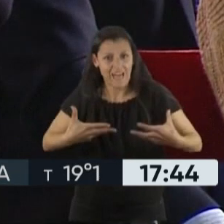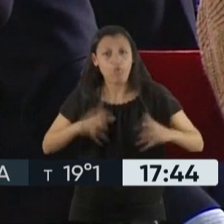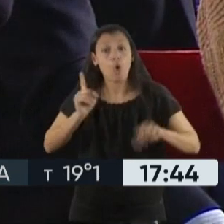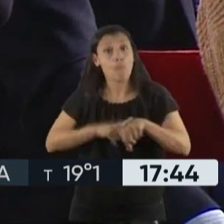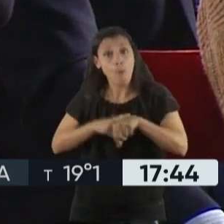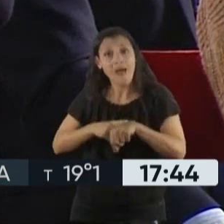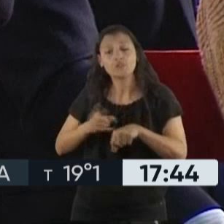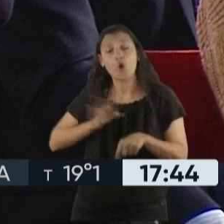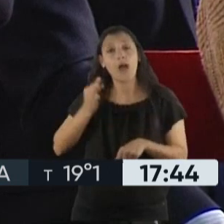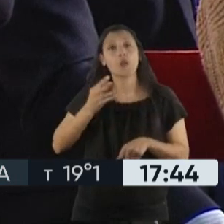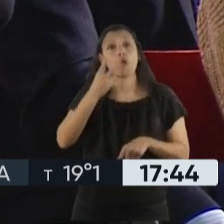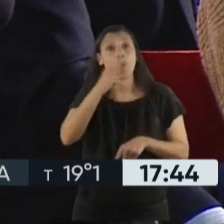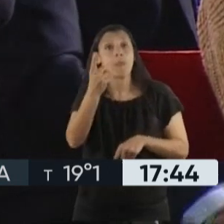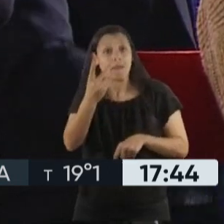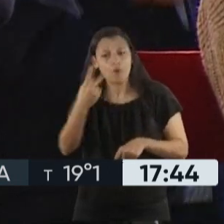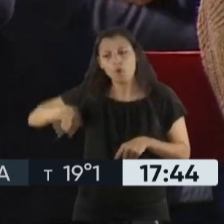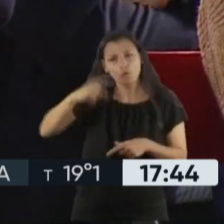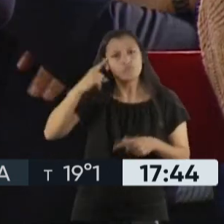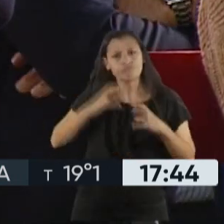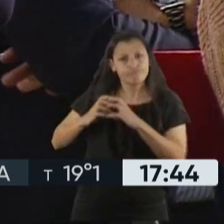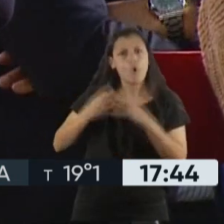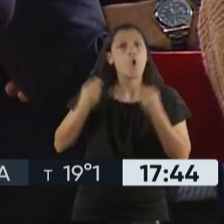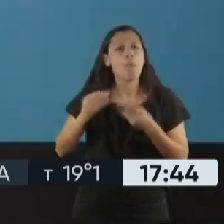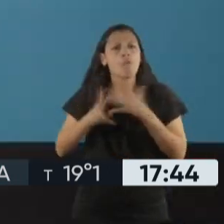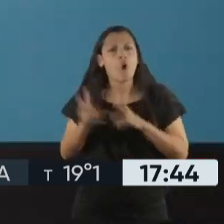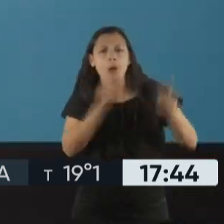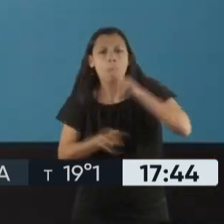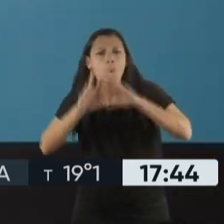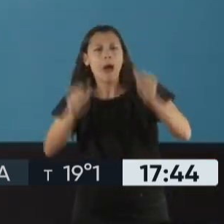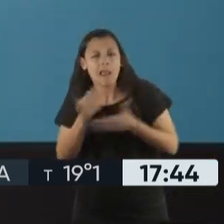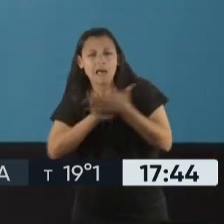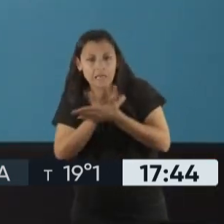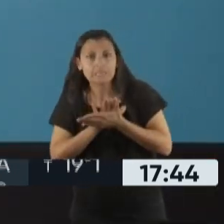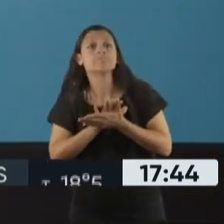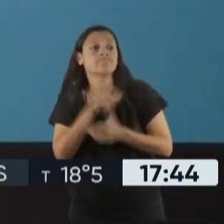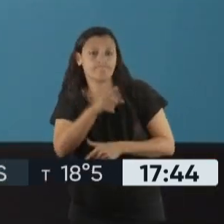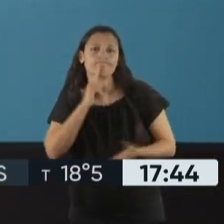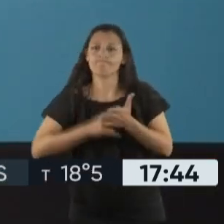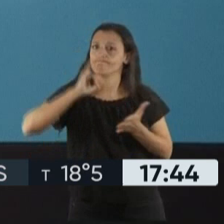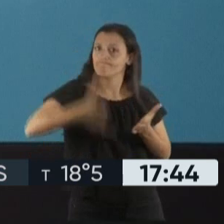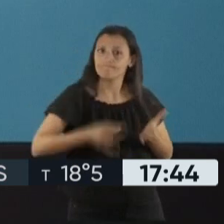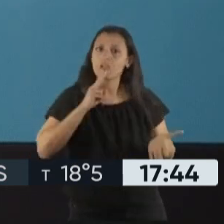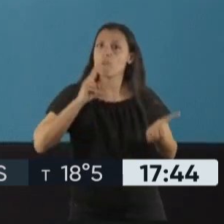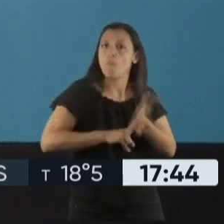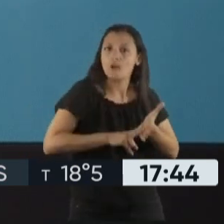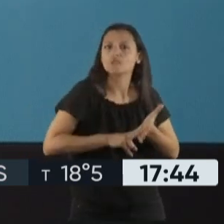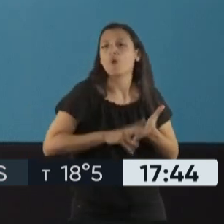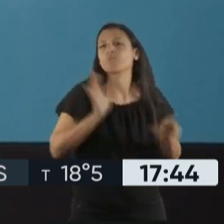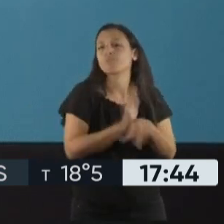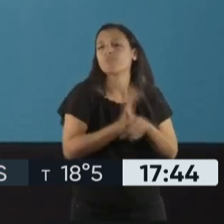debate que se dio en el año 2021 para abordar este problema, la OCDE definió como renta no